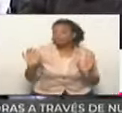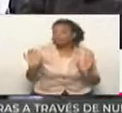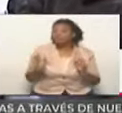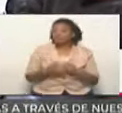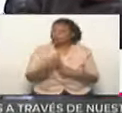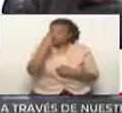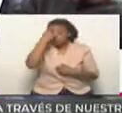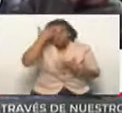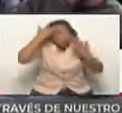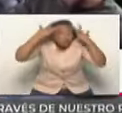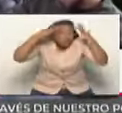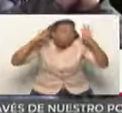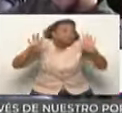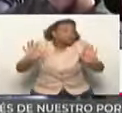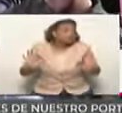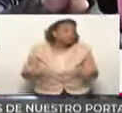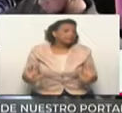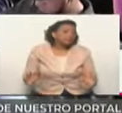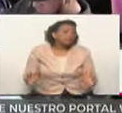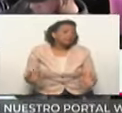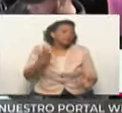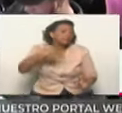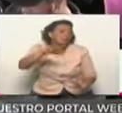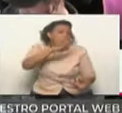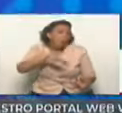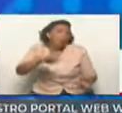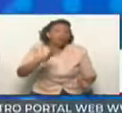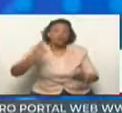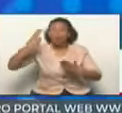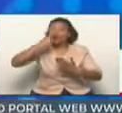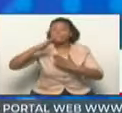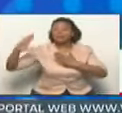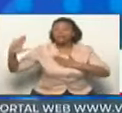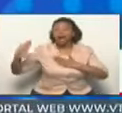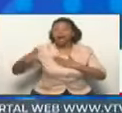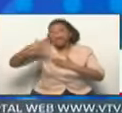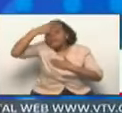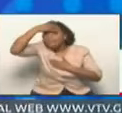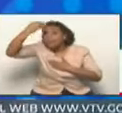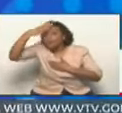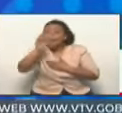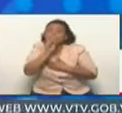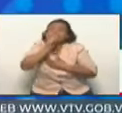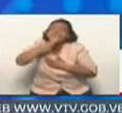Yo no sé dónde se va a juramentar el viejito Gozón.